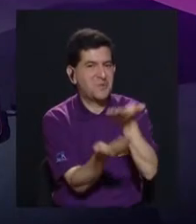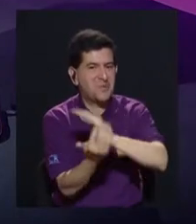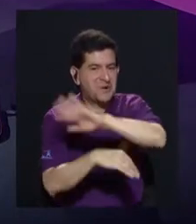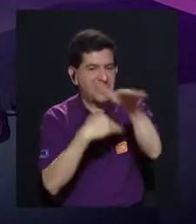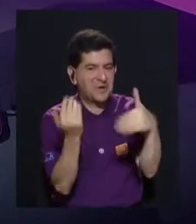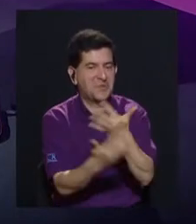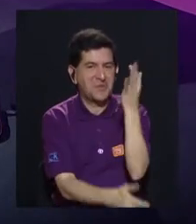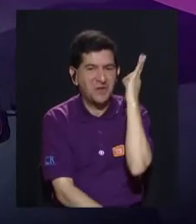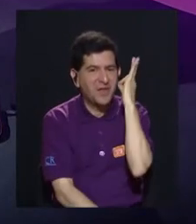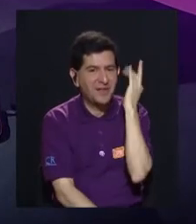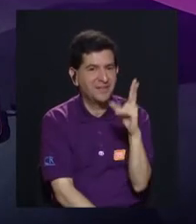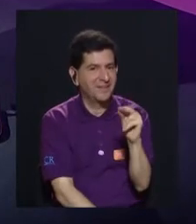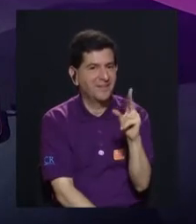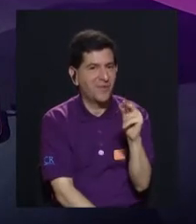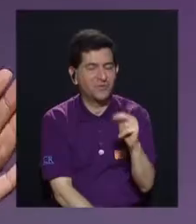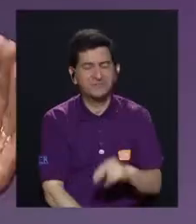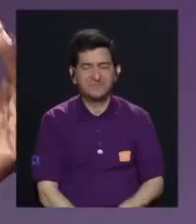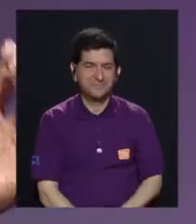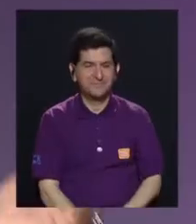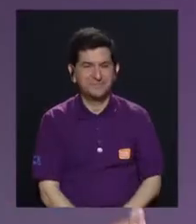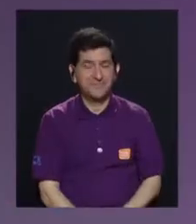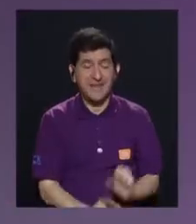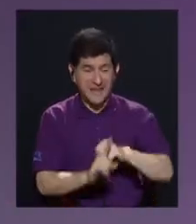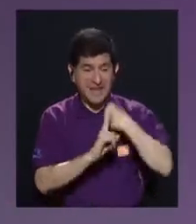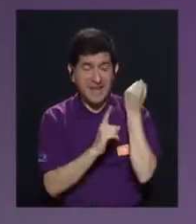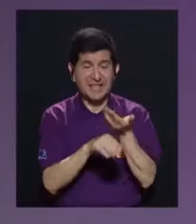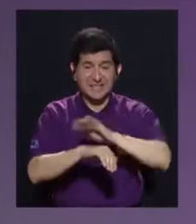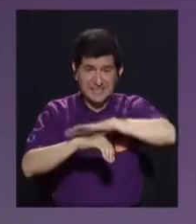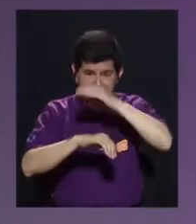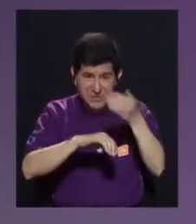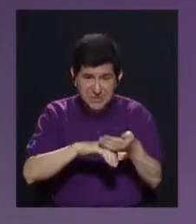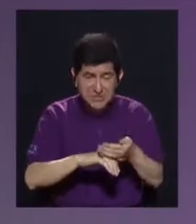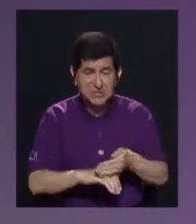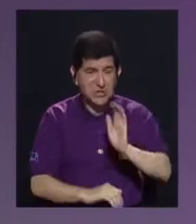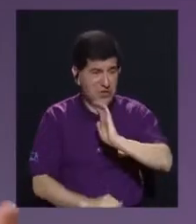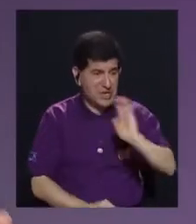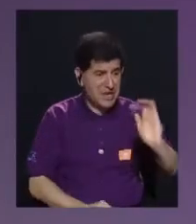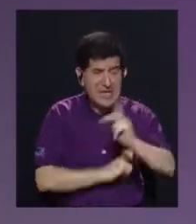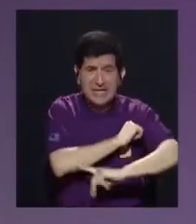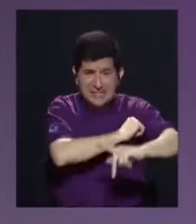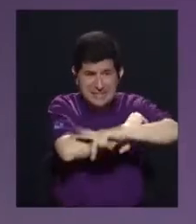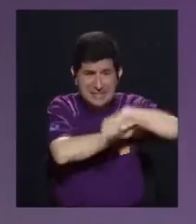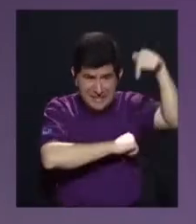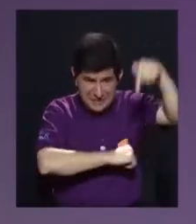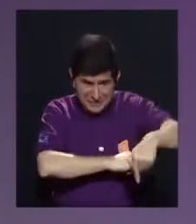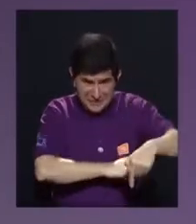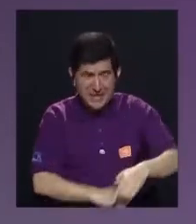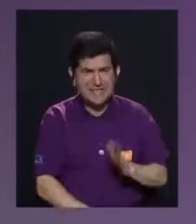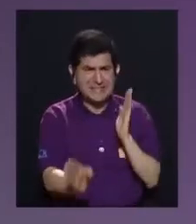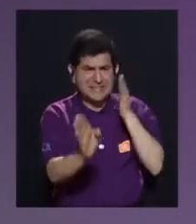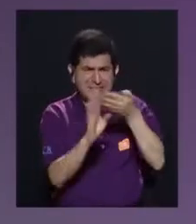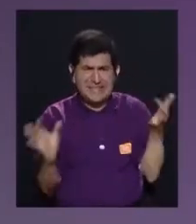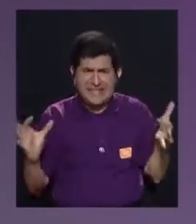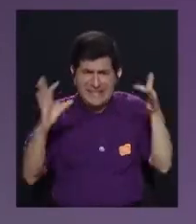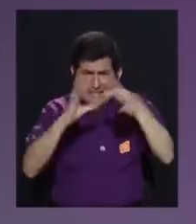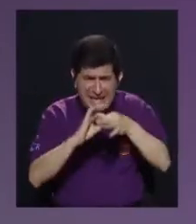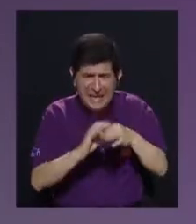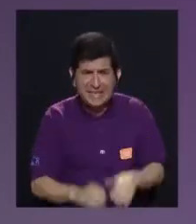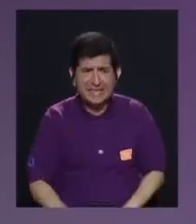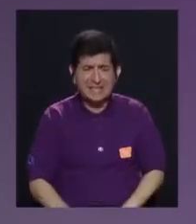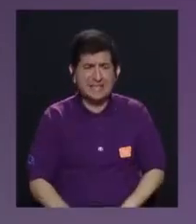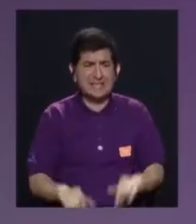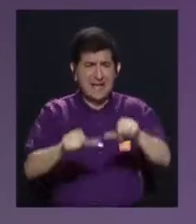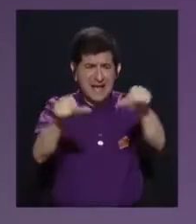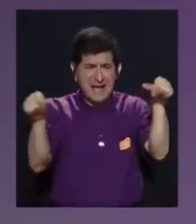todas las mujeres no sea la situación de embarazos de niñas en este país está directamente relacionado con el sector